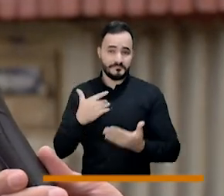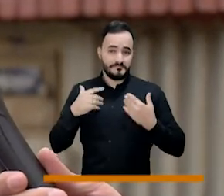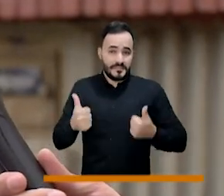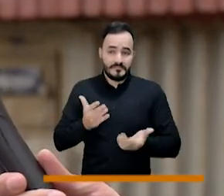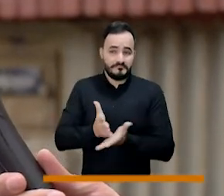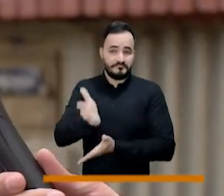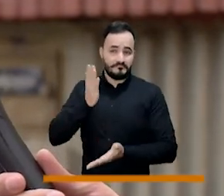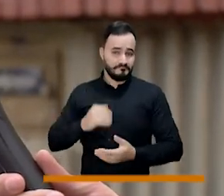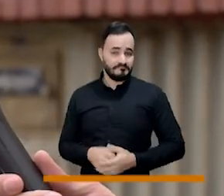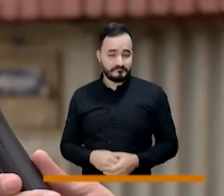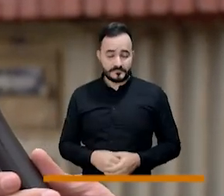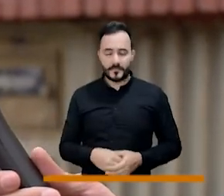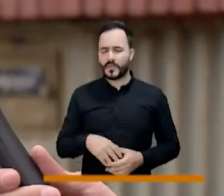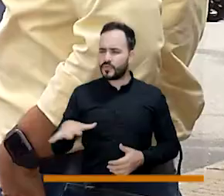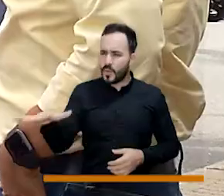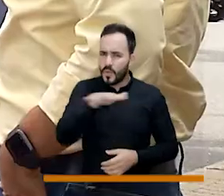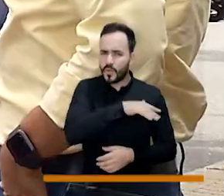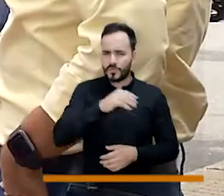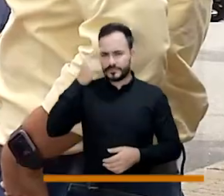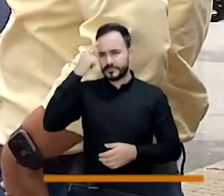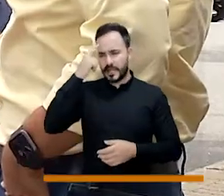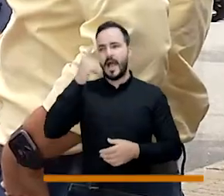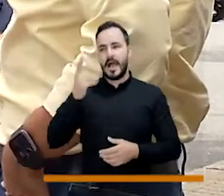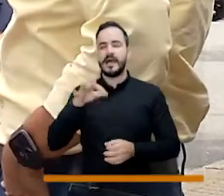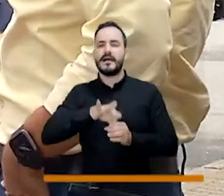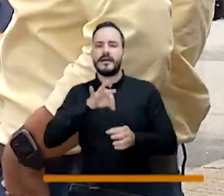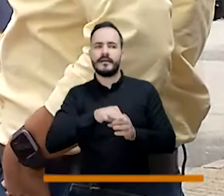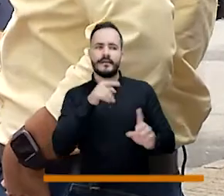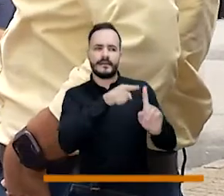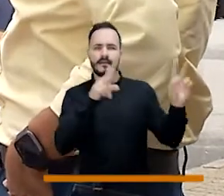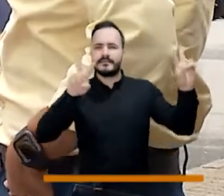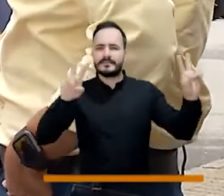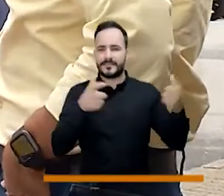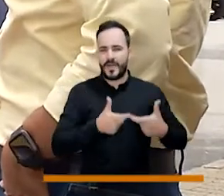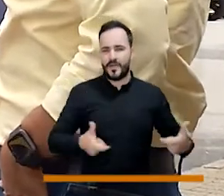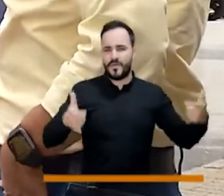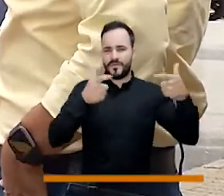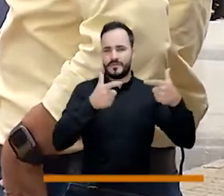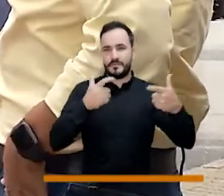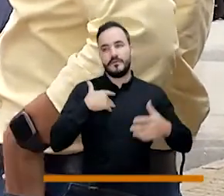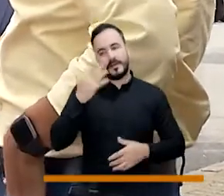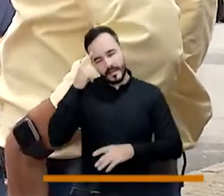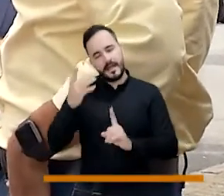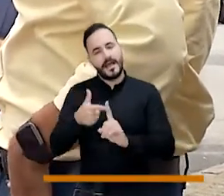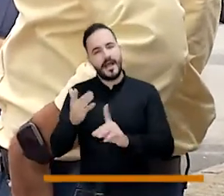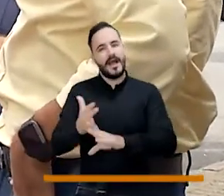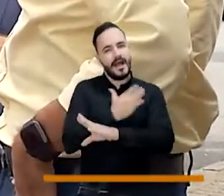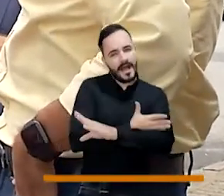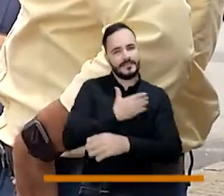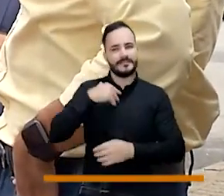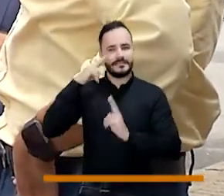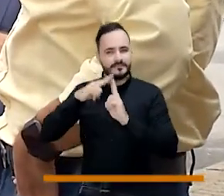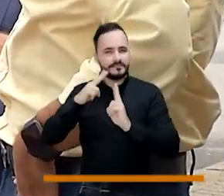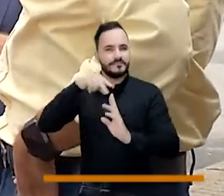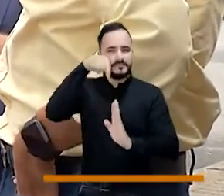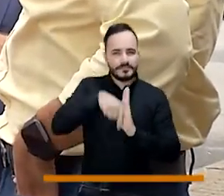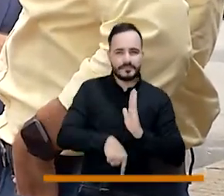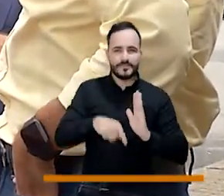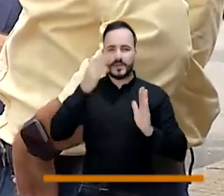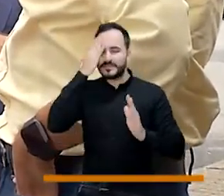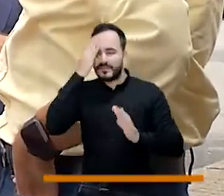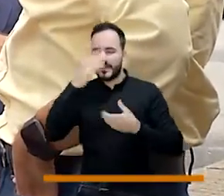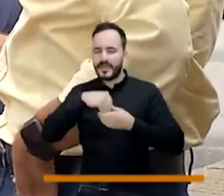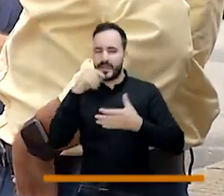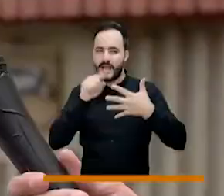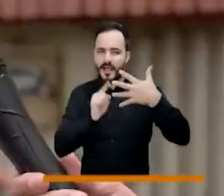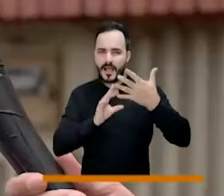y hacerlo a conciencia. Vamos a elegir todo lo que es el Congreso de Colombia, y es muy importante leer, estudiar, revisar y saber